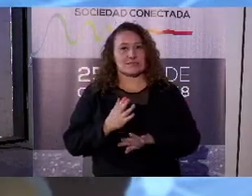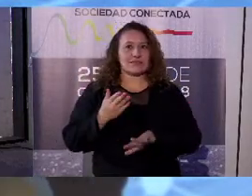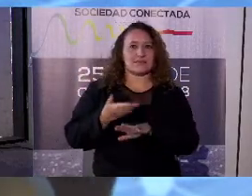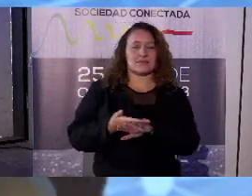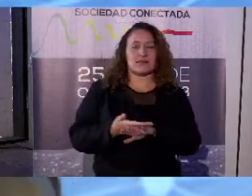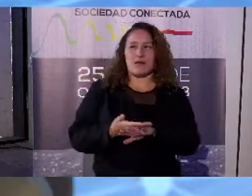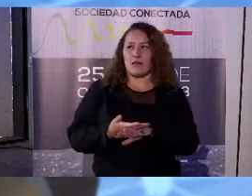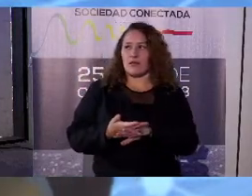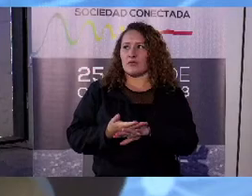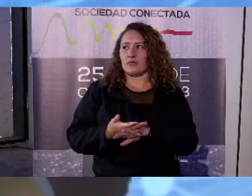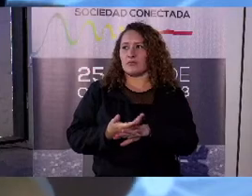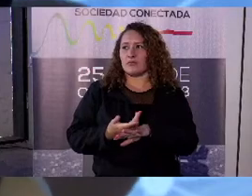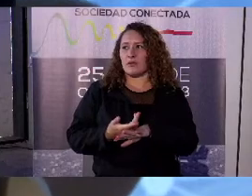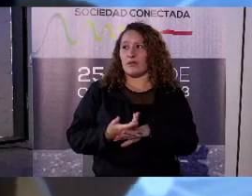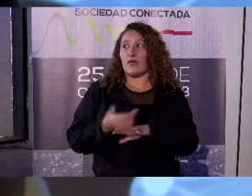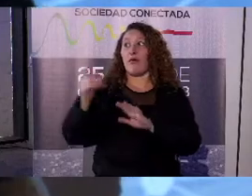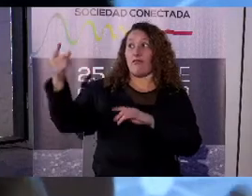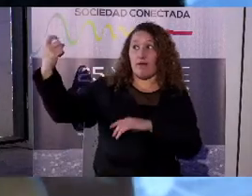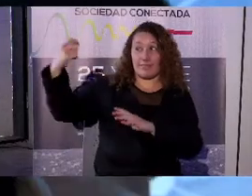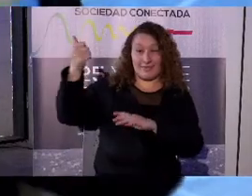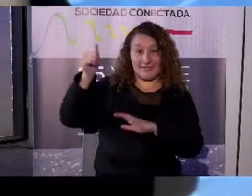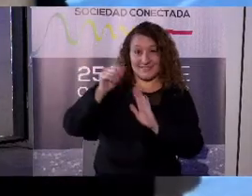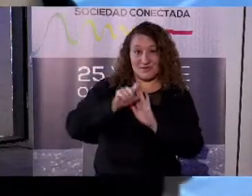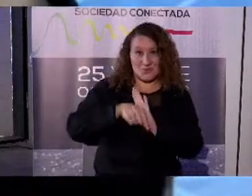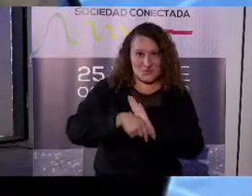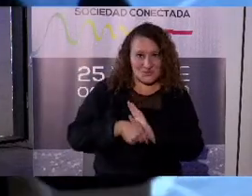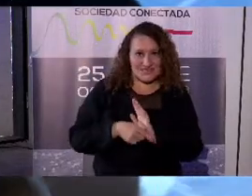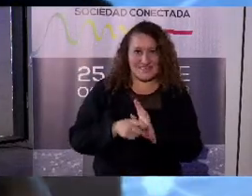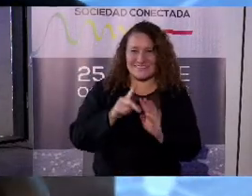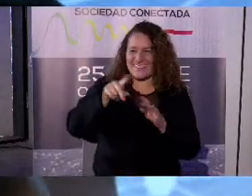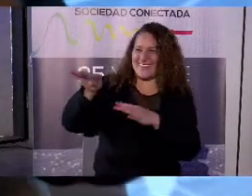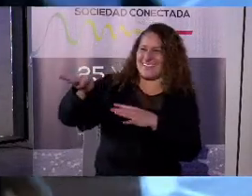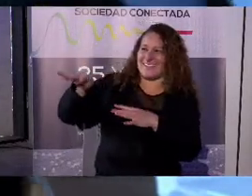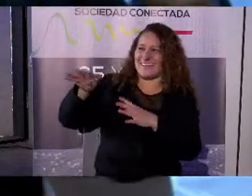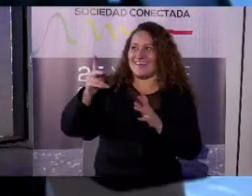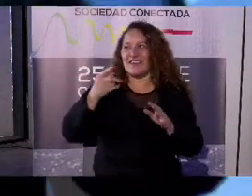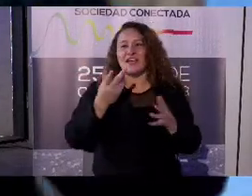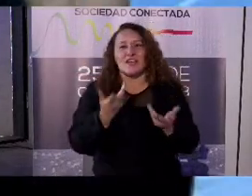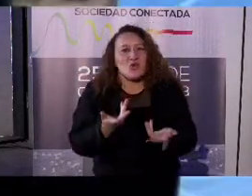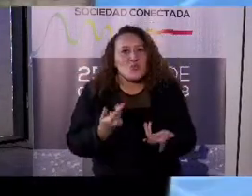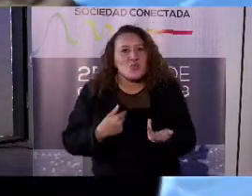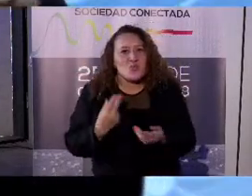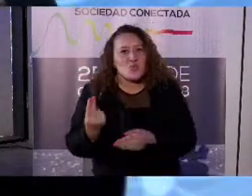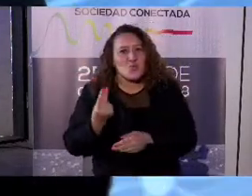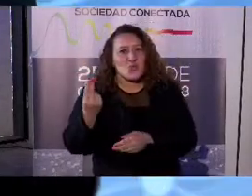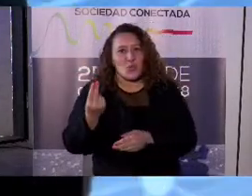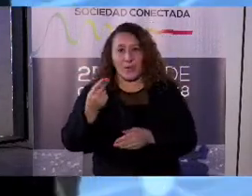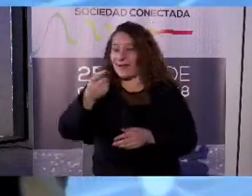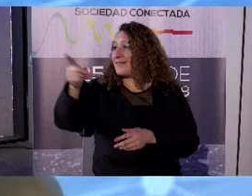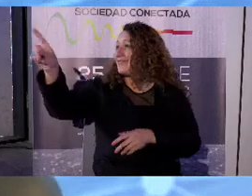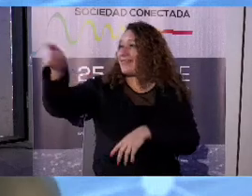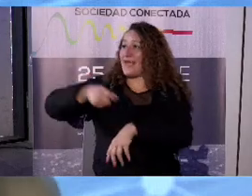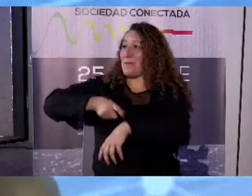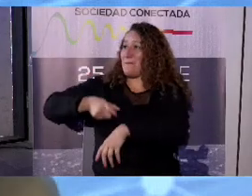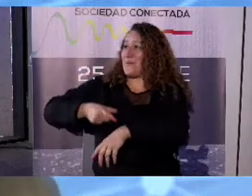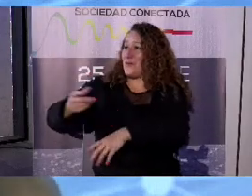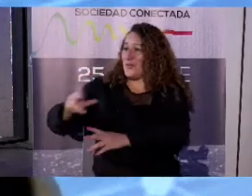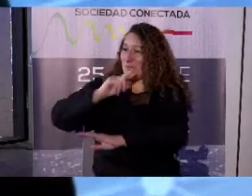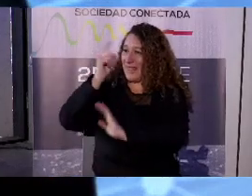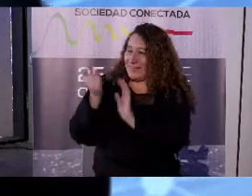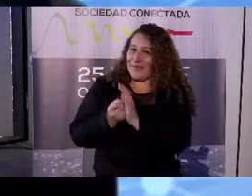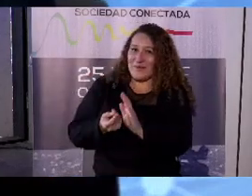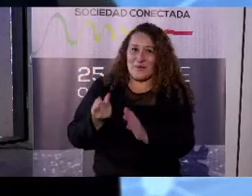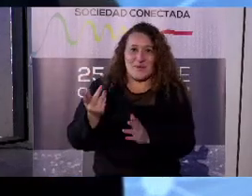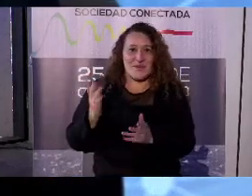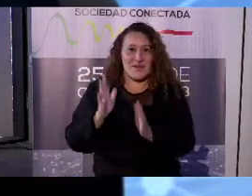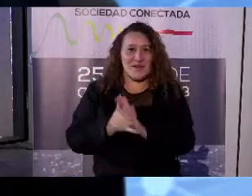vente y me quedan 10 segundos quiero comentarles algo Uruguay tiene nota al pie tiempo en la banda de 3 con3